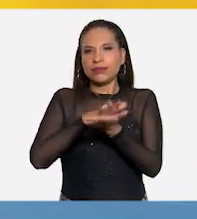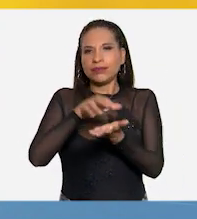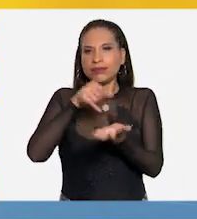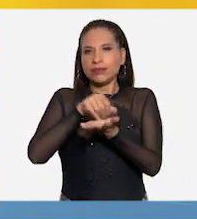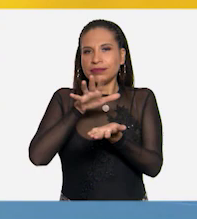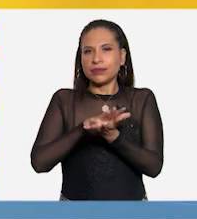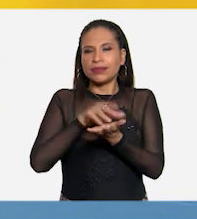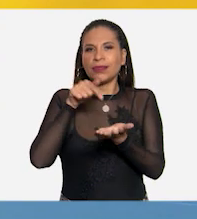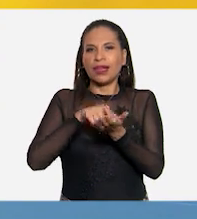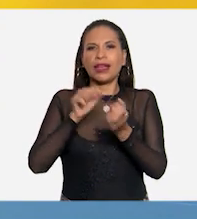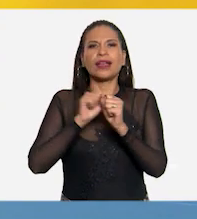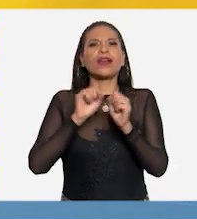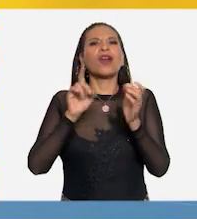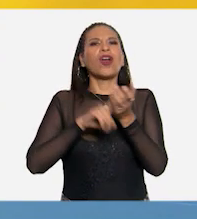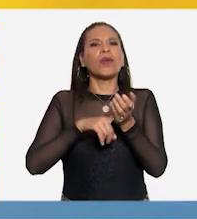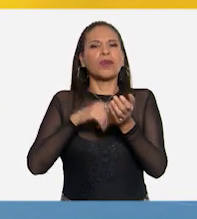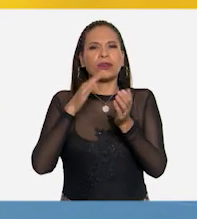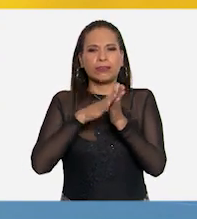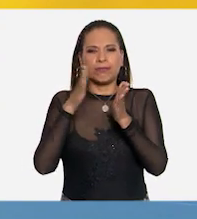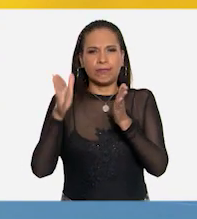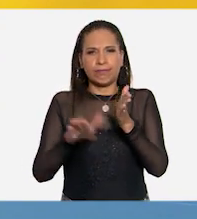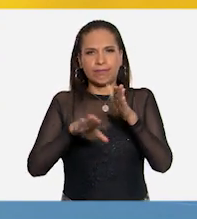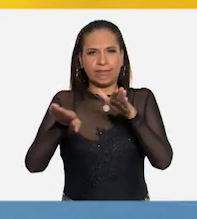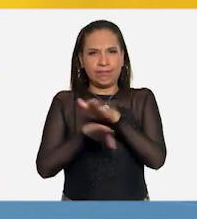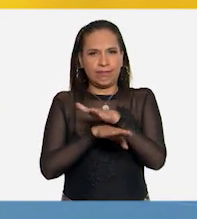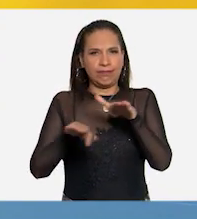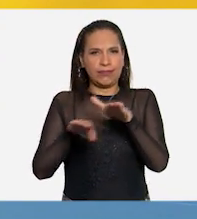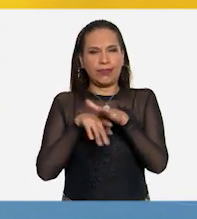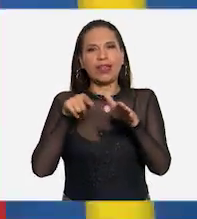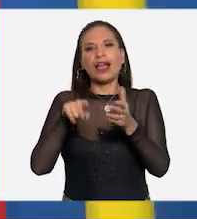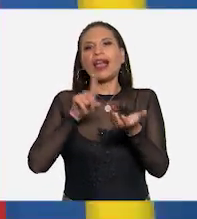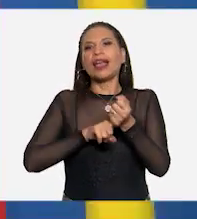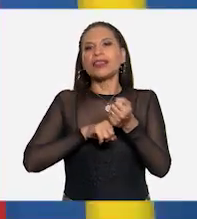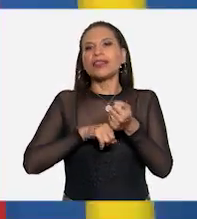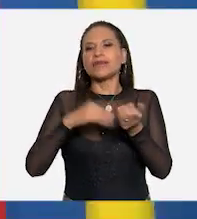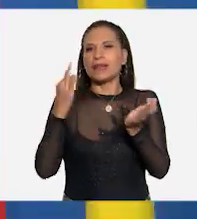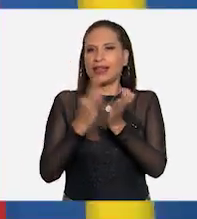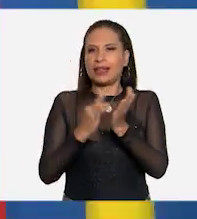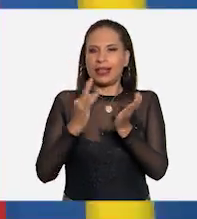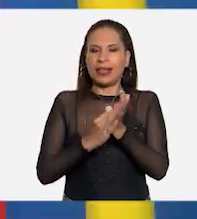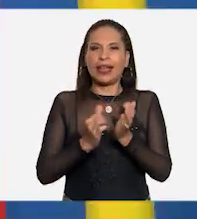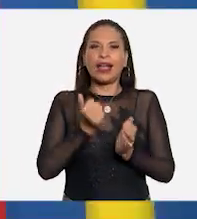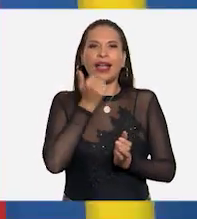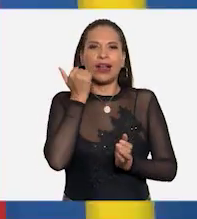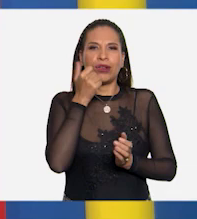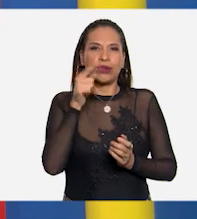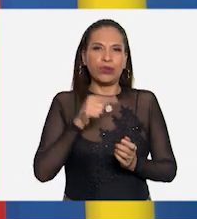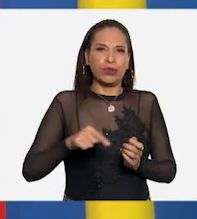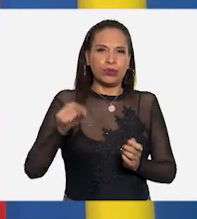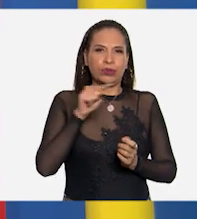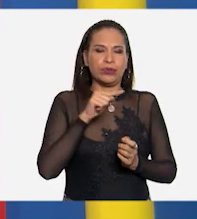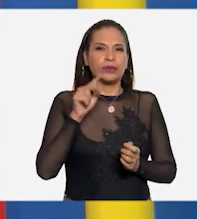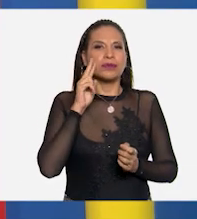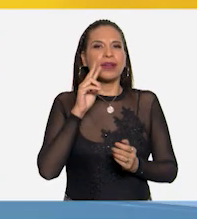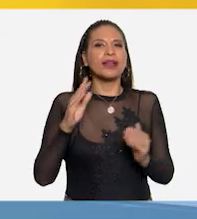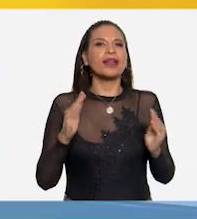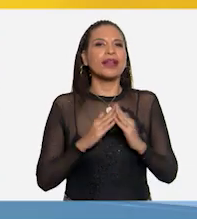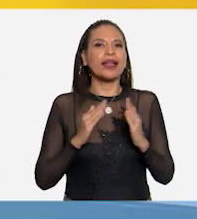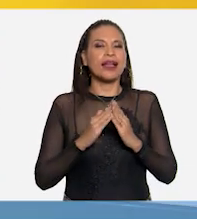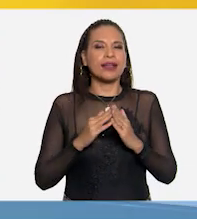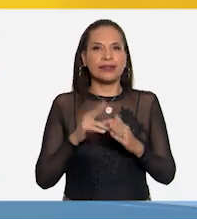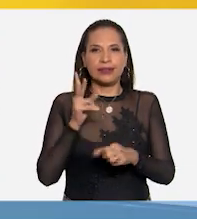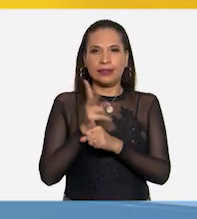serie mediante un sistema de tipos y láminas movibles de metal. Alumnas y alumnos que nos ven desde casa,